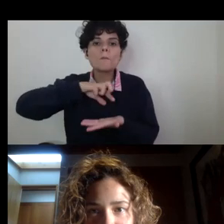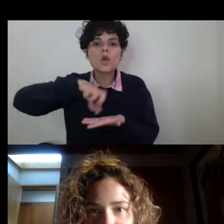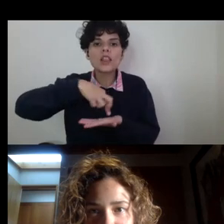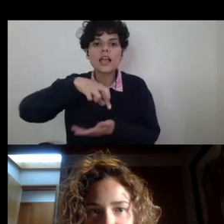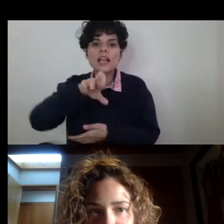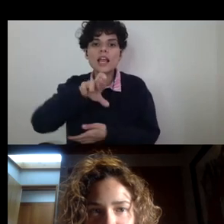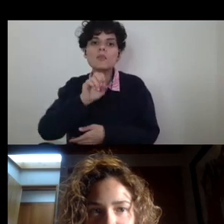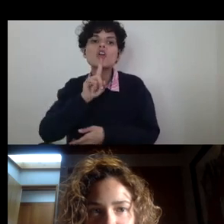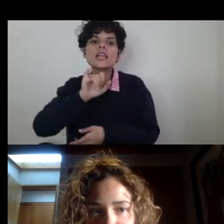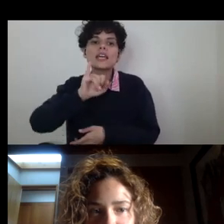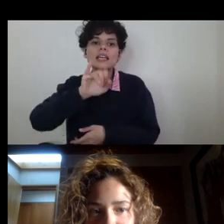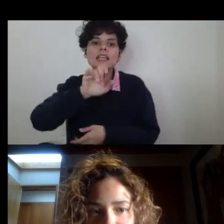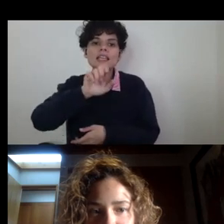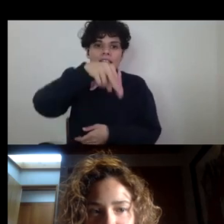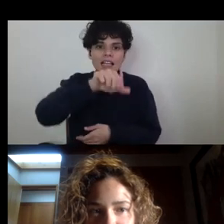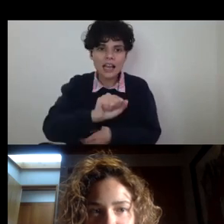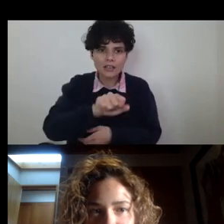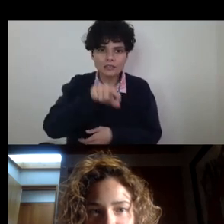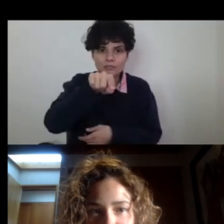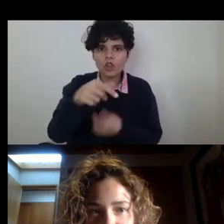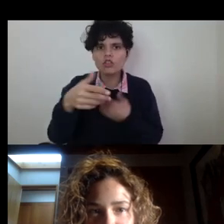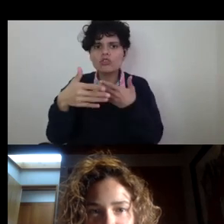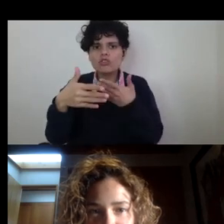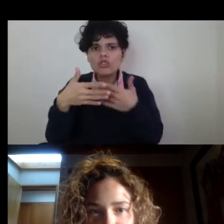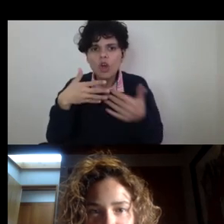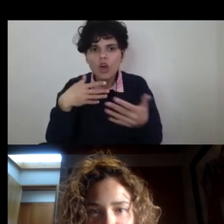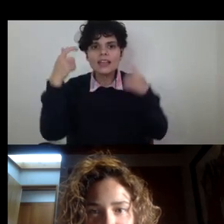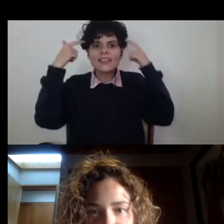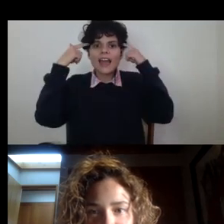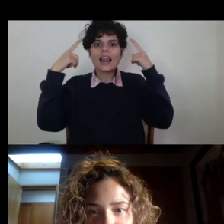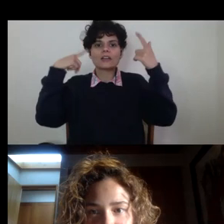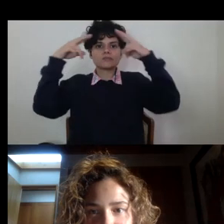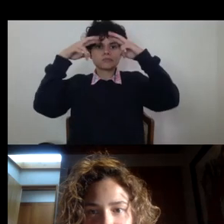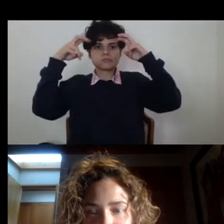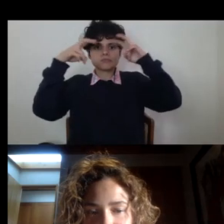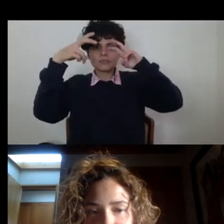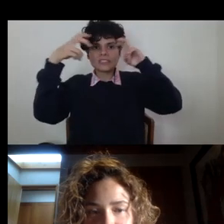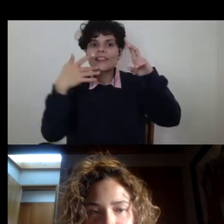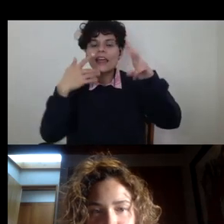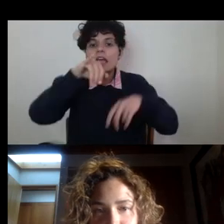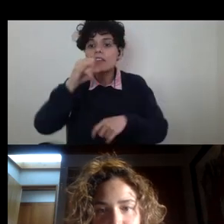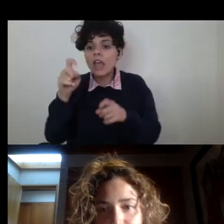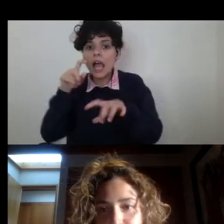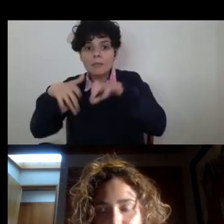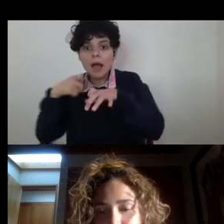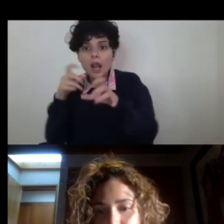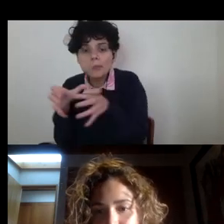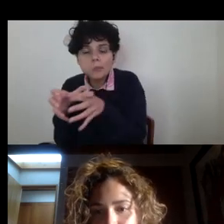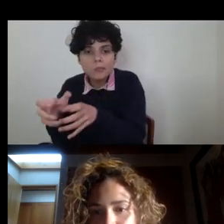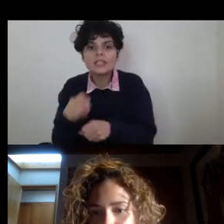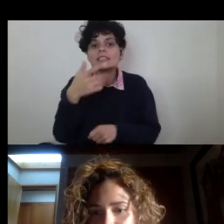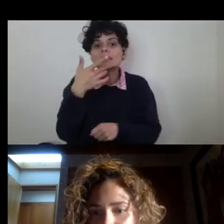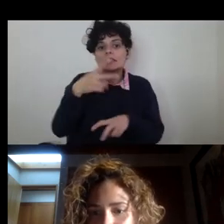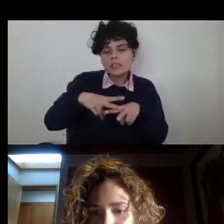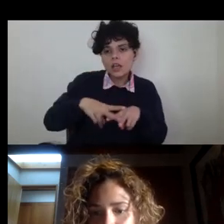el axón gigante de la jibia chilena. ¿Y cómo lo hicieron? Tomaron un axón gigante y pusieron por el interior una